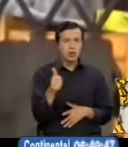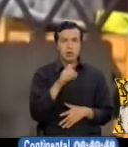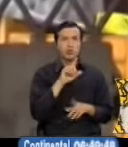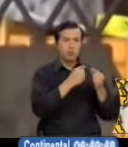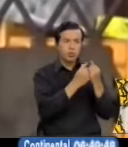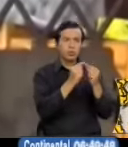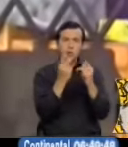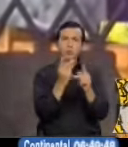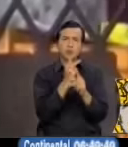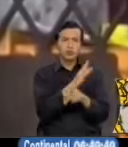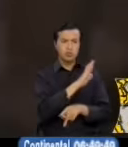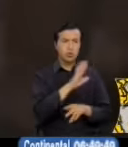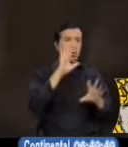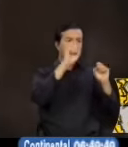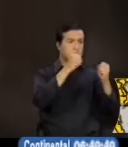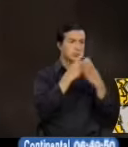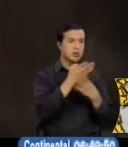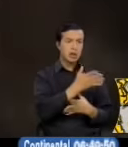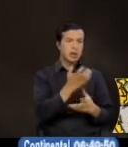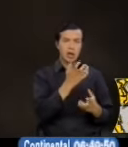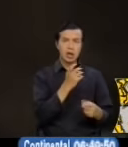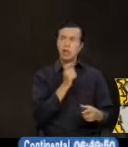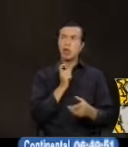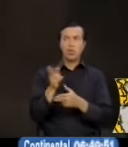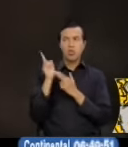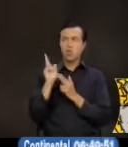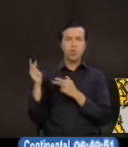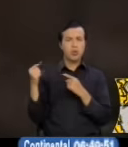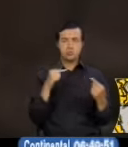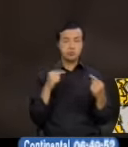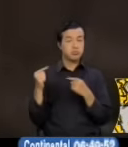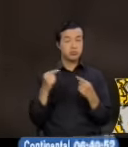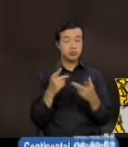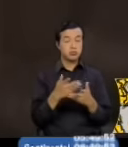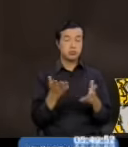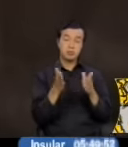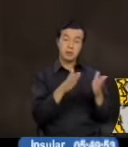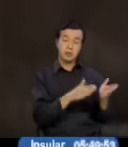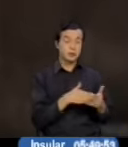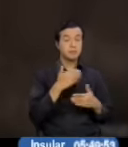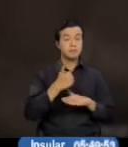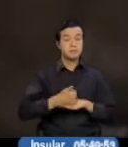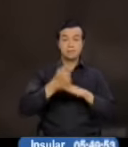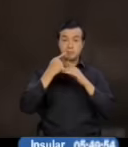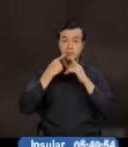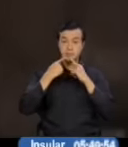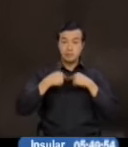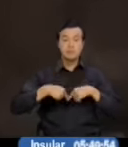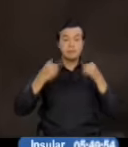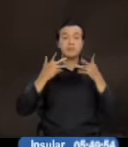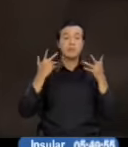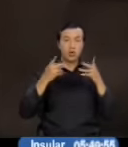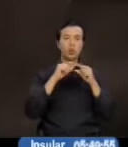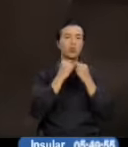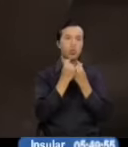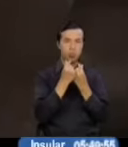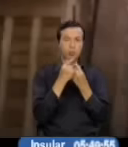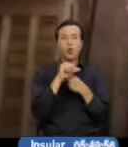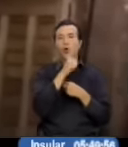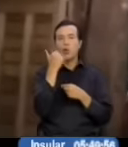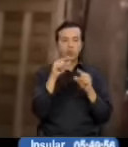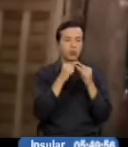operaciones policiales debido a la resistencia de las víctimas a ser detenidas, y atribuyó la autoría del resto de muertes a grupos particulares